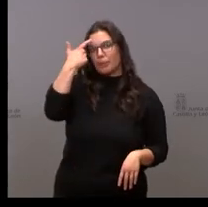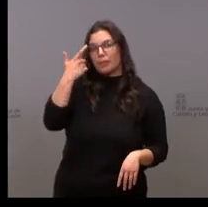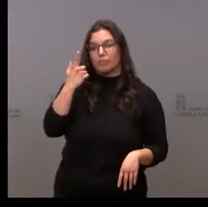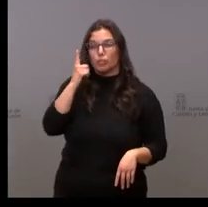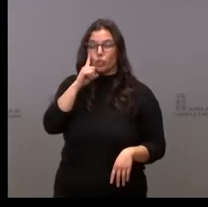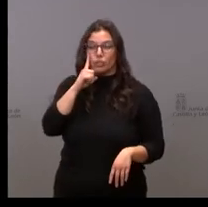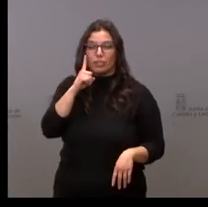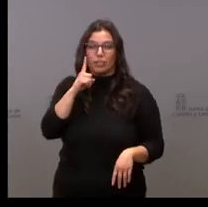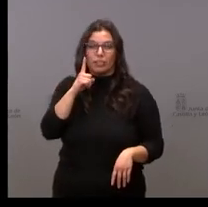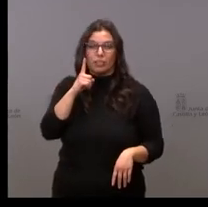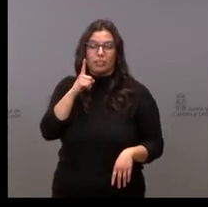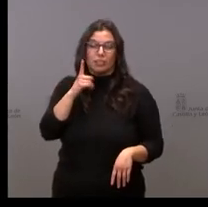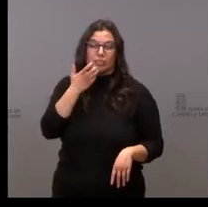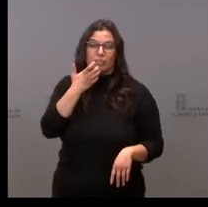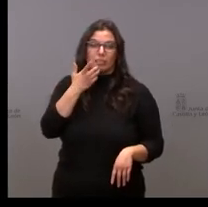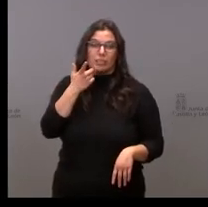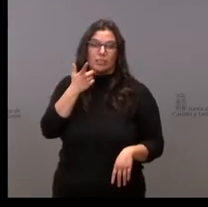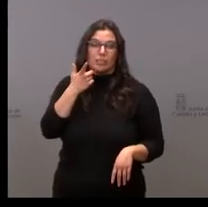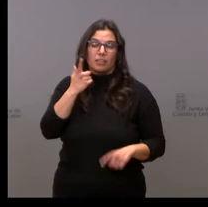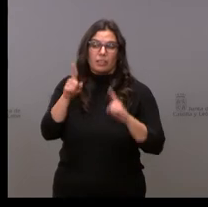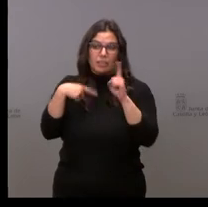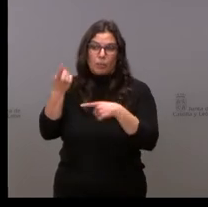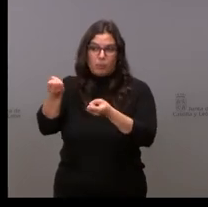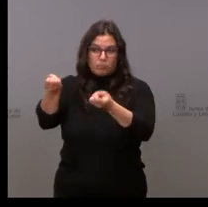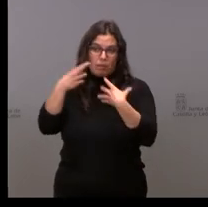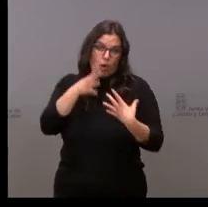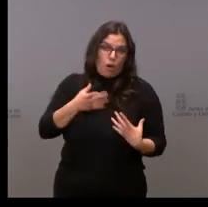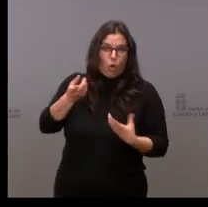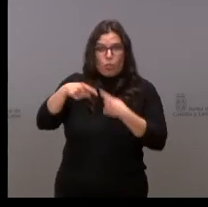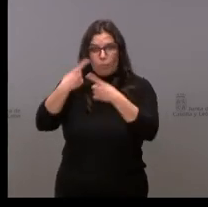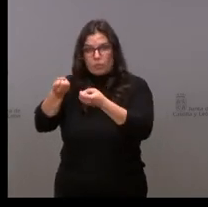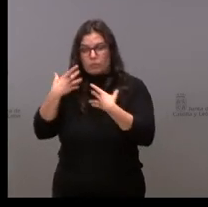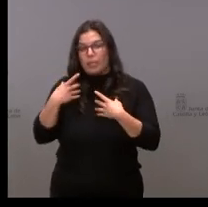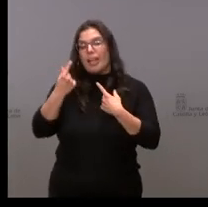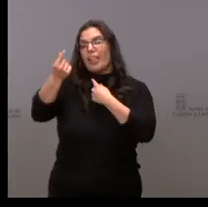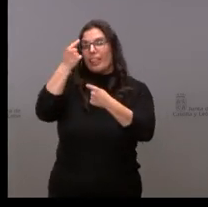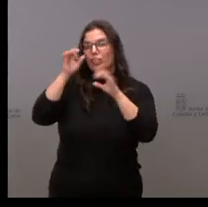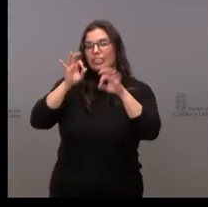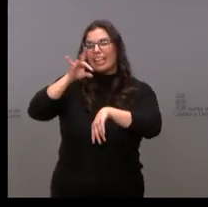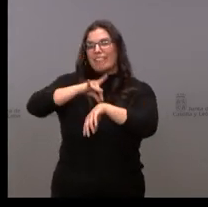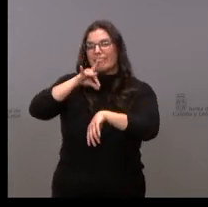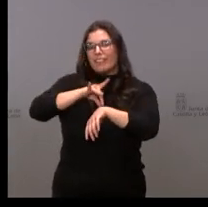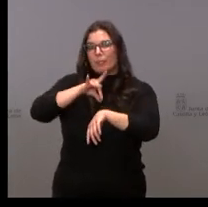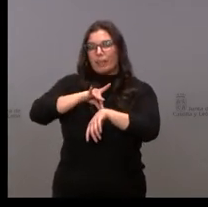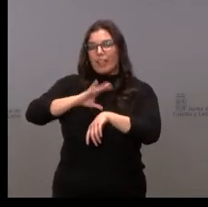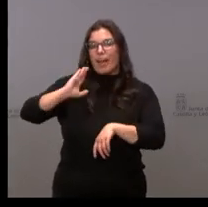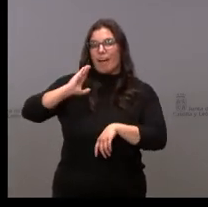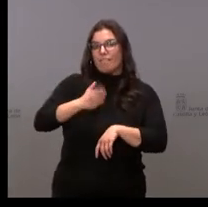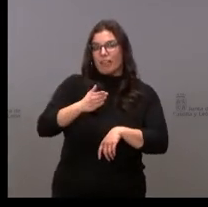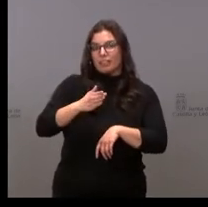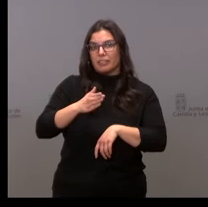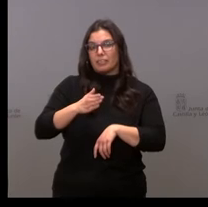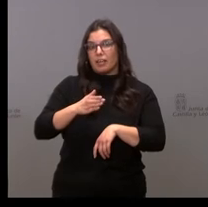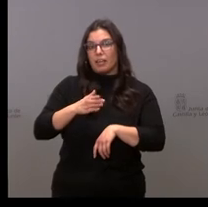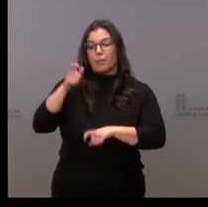repetir o facilitarnos luego luego cuando acabe los priístas de fuera los datos sobre las enfermedades que afectan tanto a la gente que está en